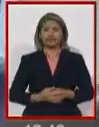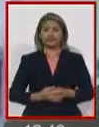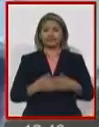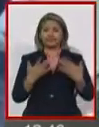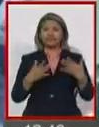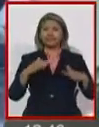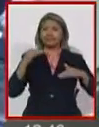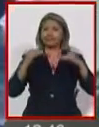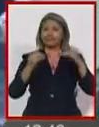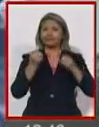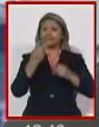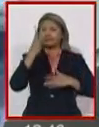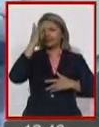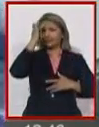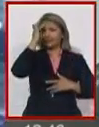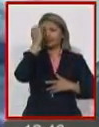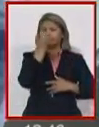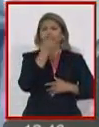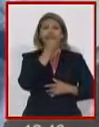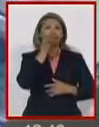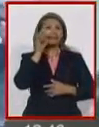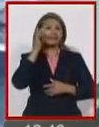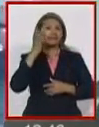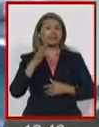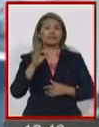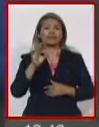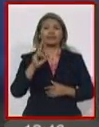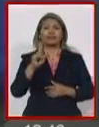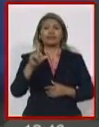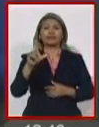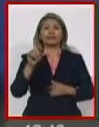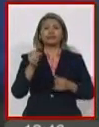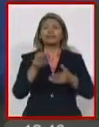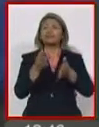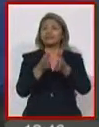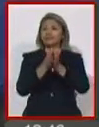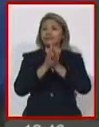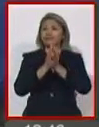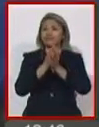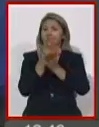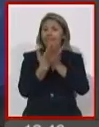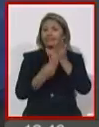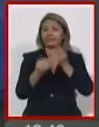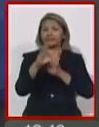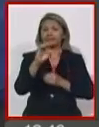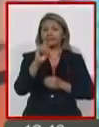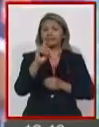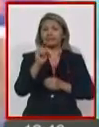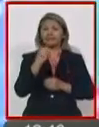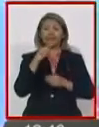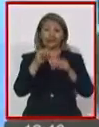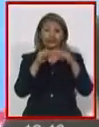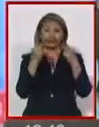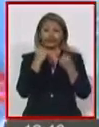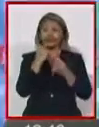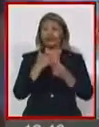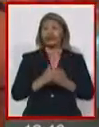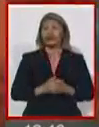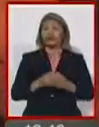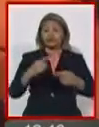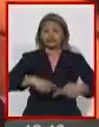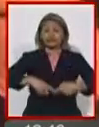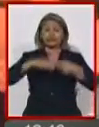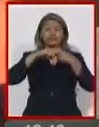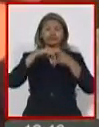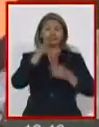Ante la descompensación de salud de varios huelguistas de la FUL que exigen la abrogación del Código Penal, la dirigencia decidió levantar